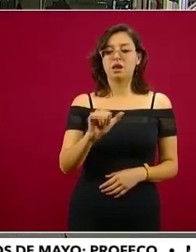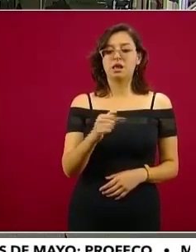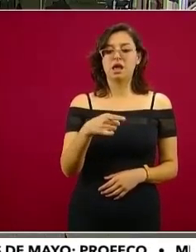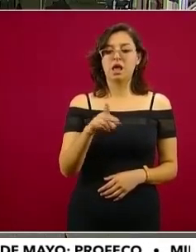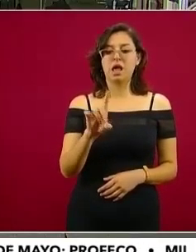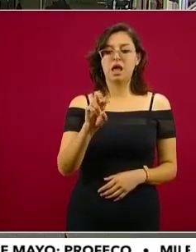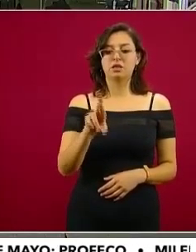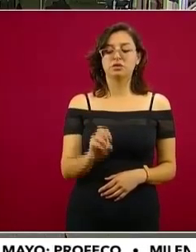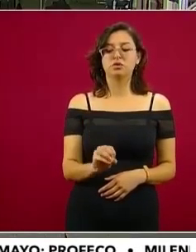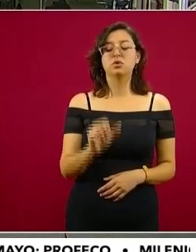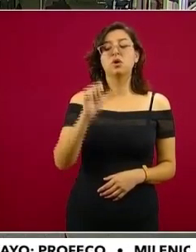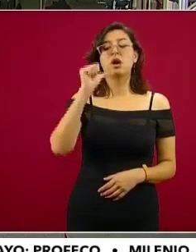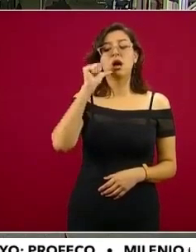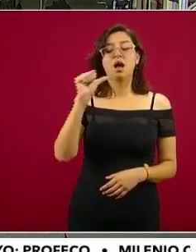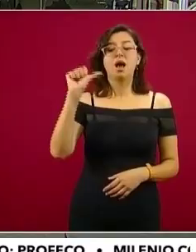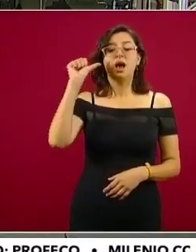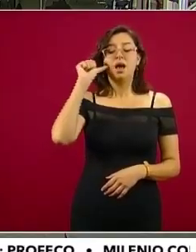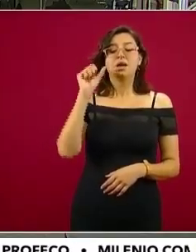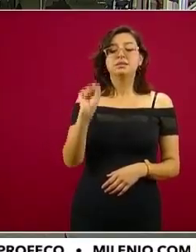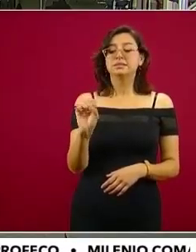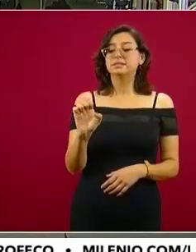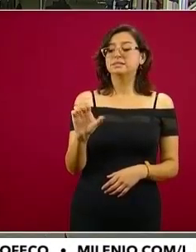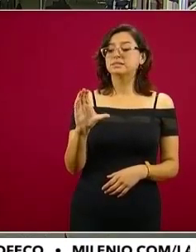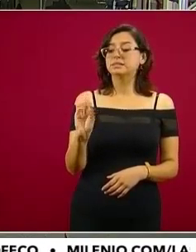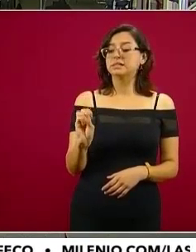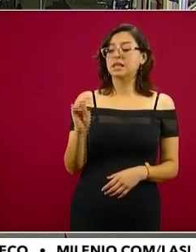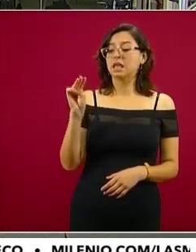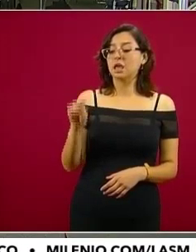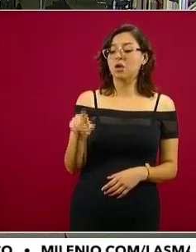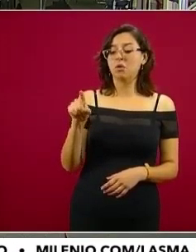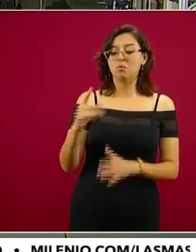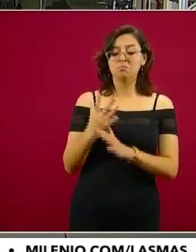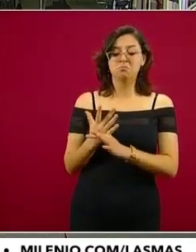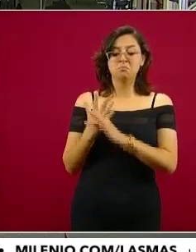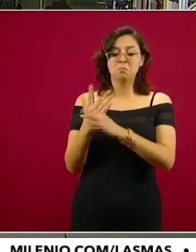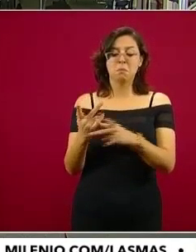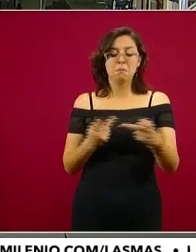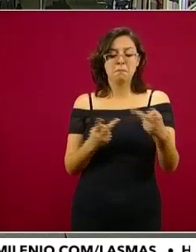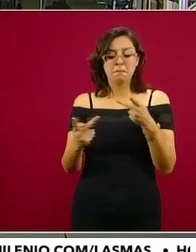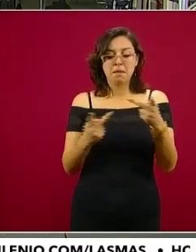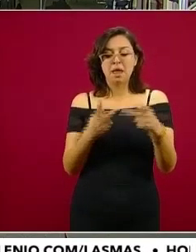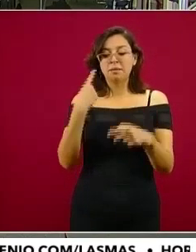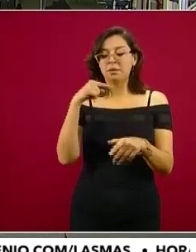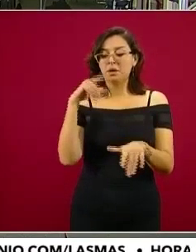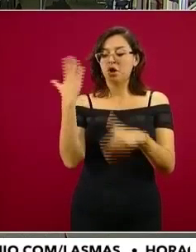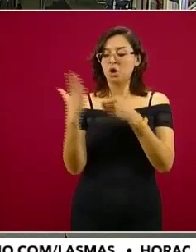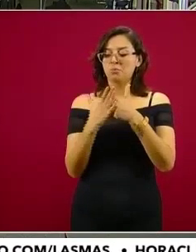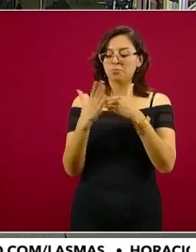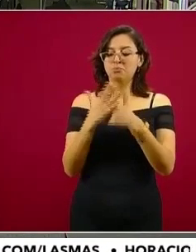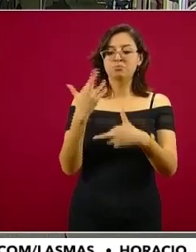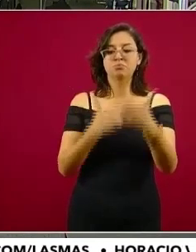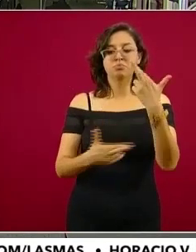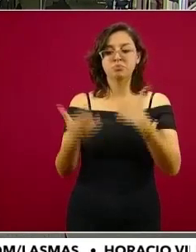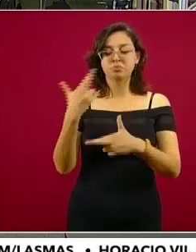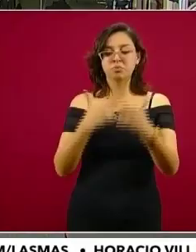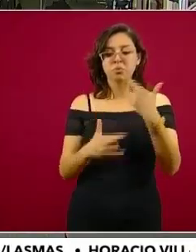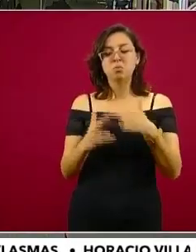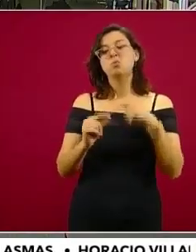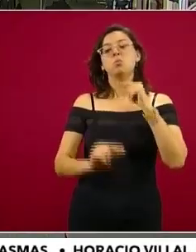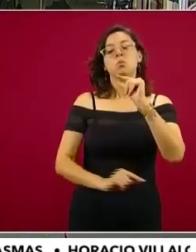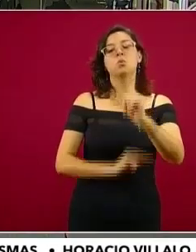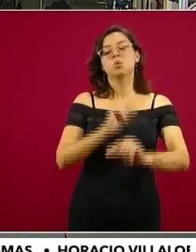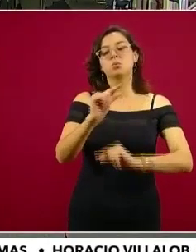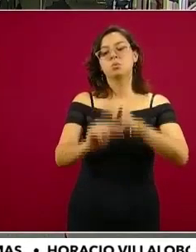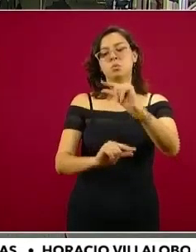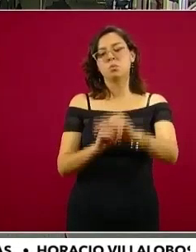al día de ayer, la Secretaría de Economía nos explicaba algunos planes de la estrategia para el regreso, que va a ser en distintas fases. ¿Nos